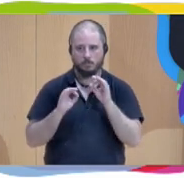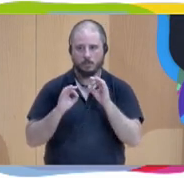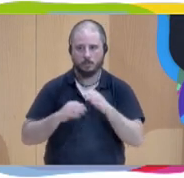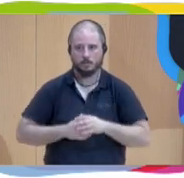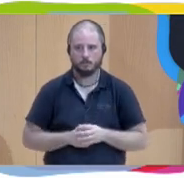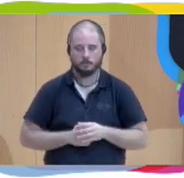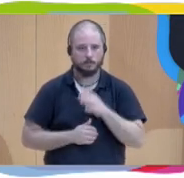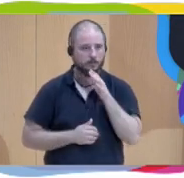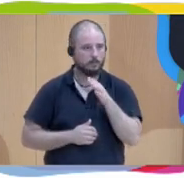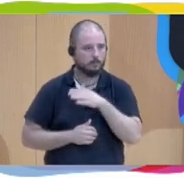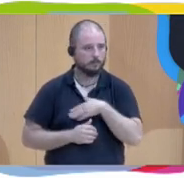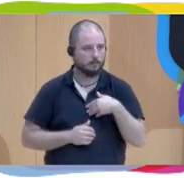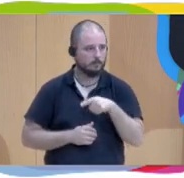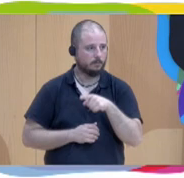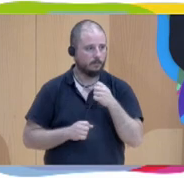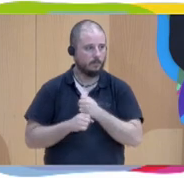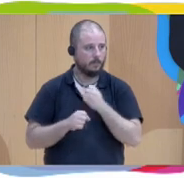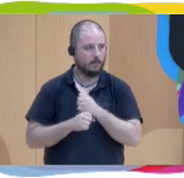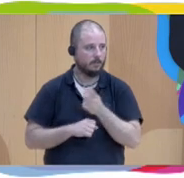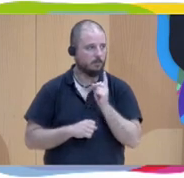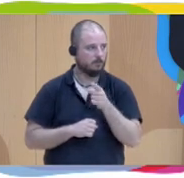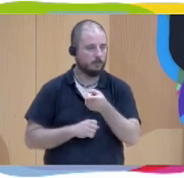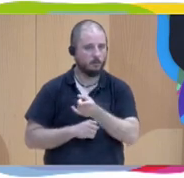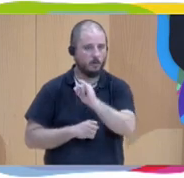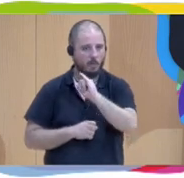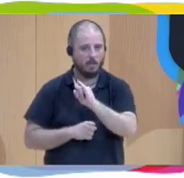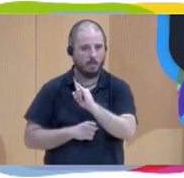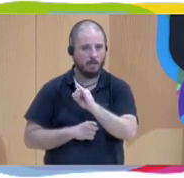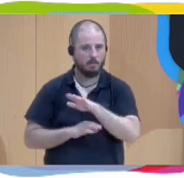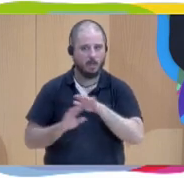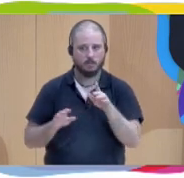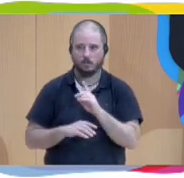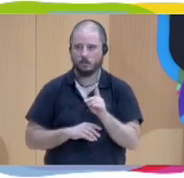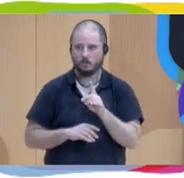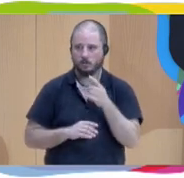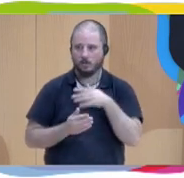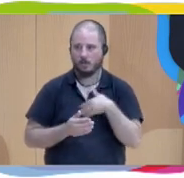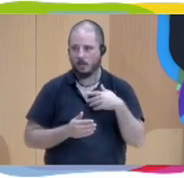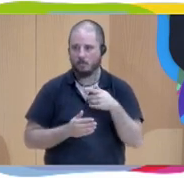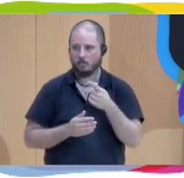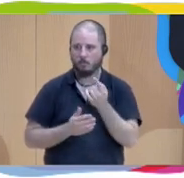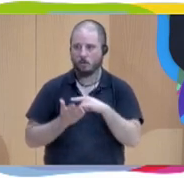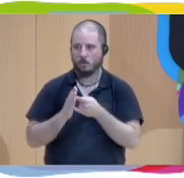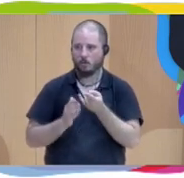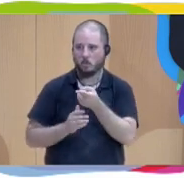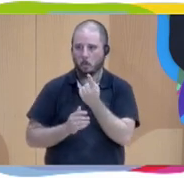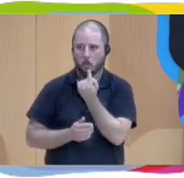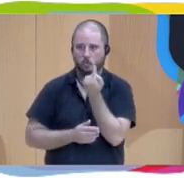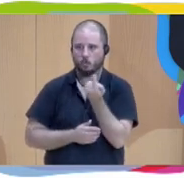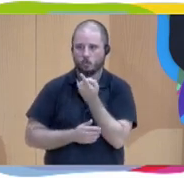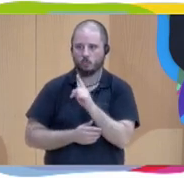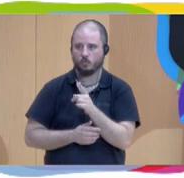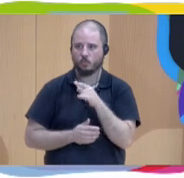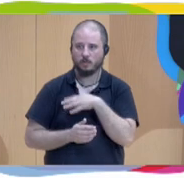que este trabajo no fuese flor de un día, no fuese un proyecto aislado, sino que se convirtiese en una estrategia